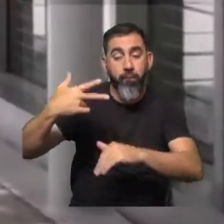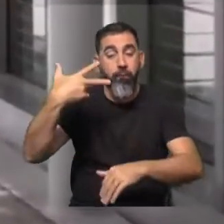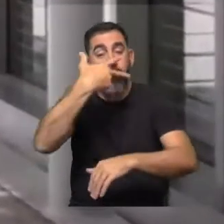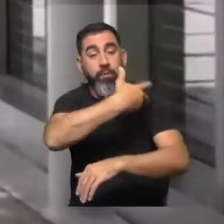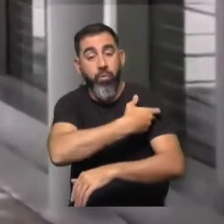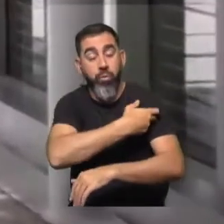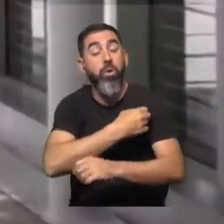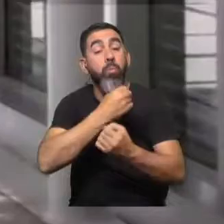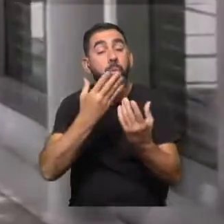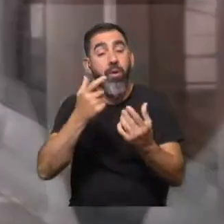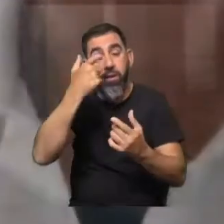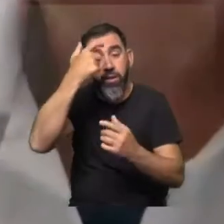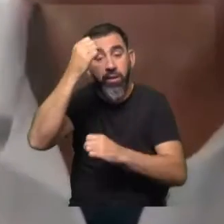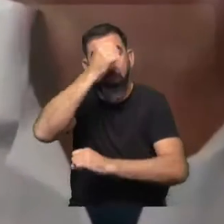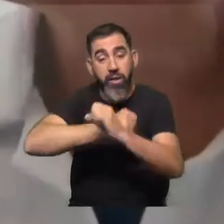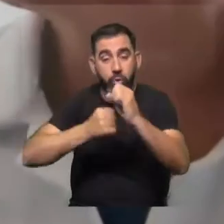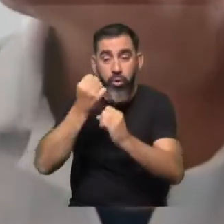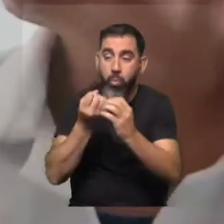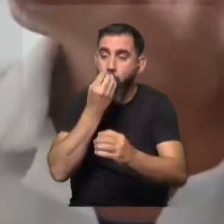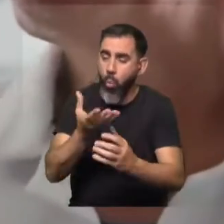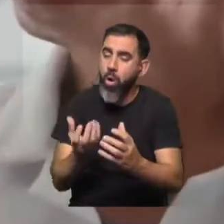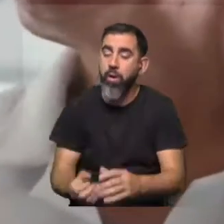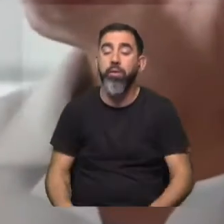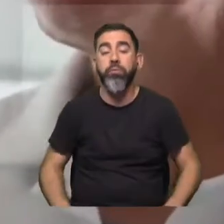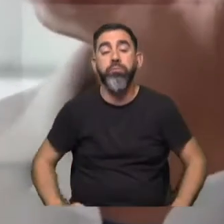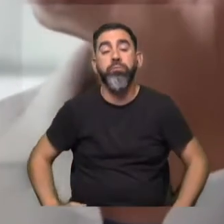ya que se trata de una tecnología muy versátil.